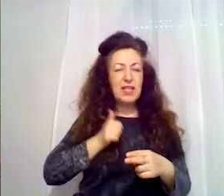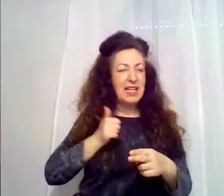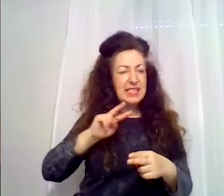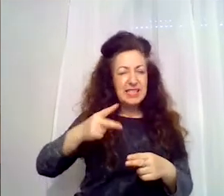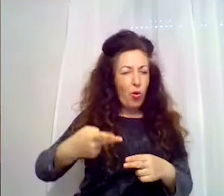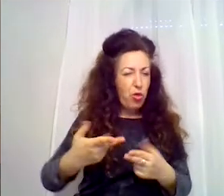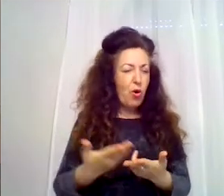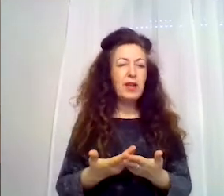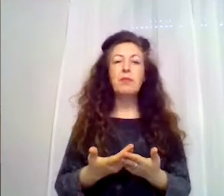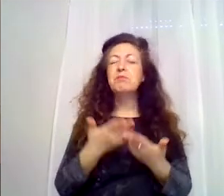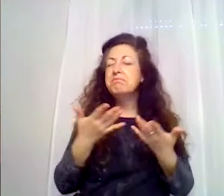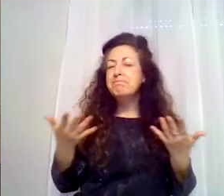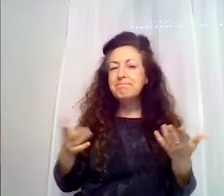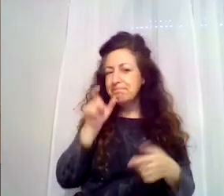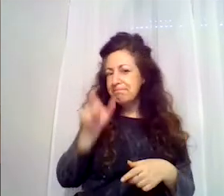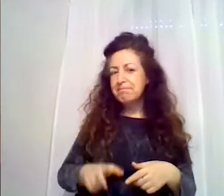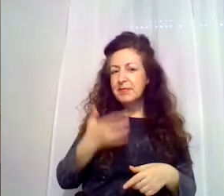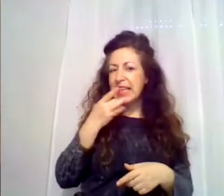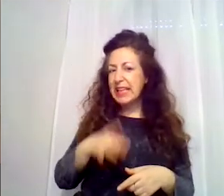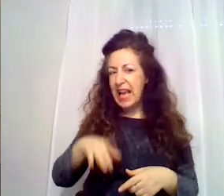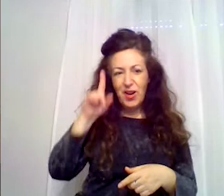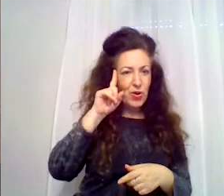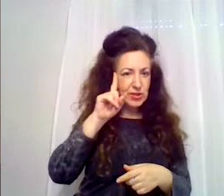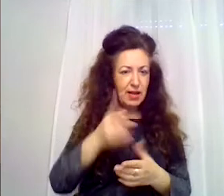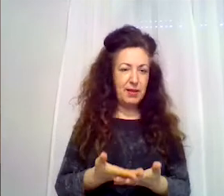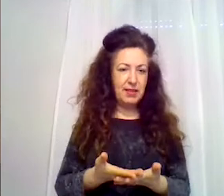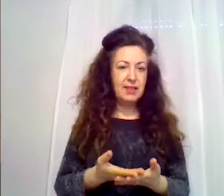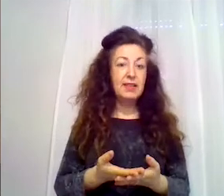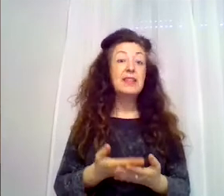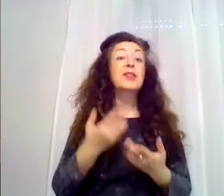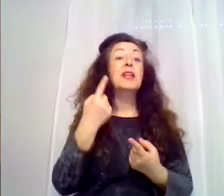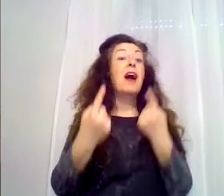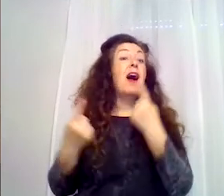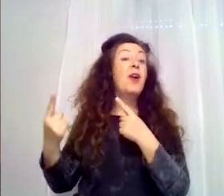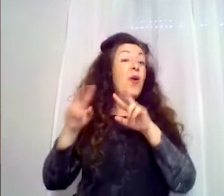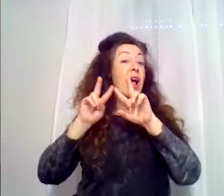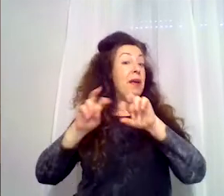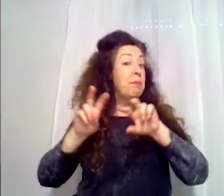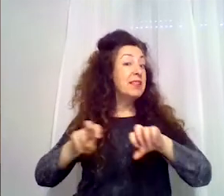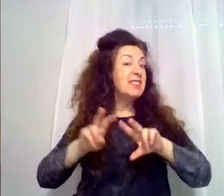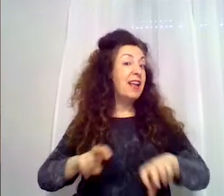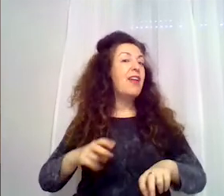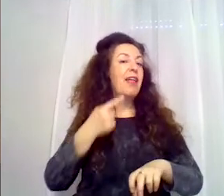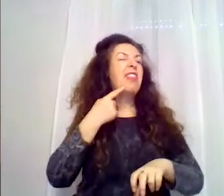porque cuando aparece la traducción del Quijote en el año 1612,